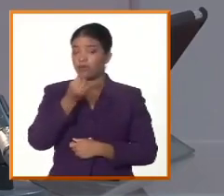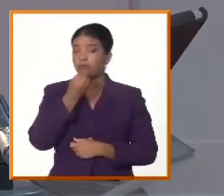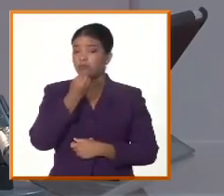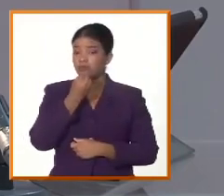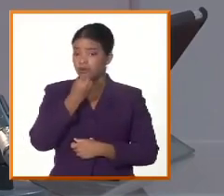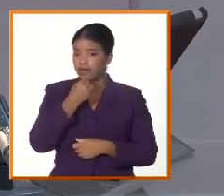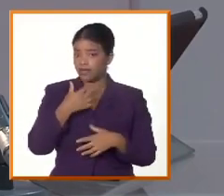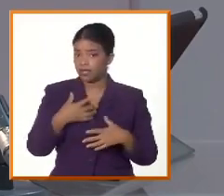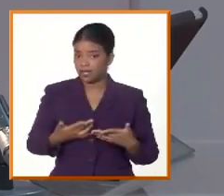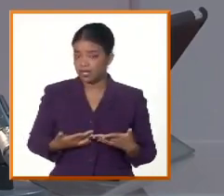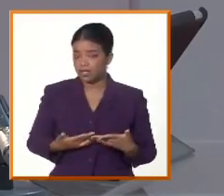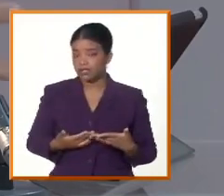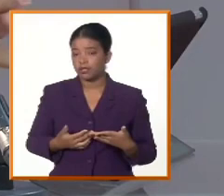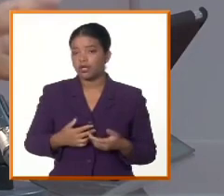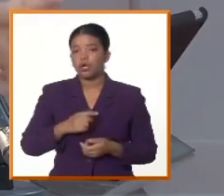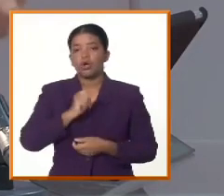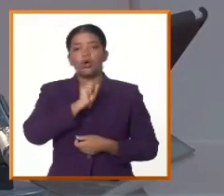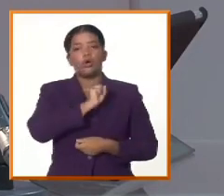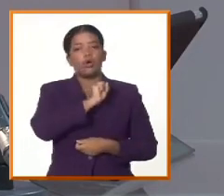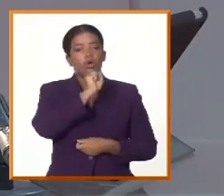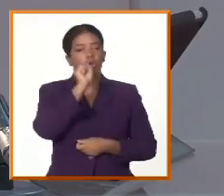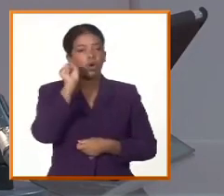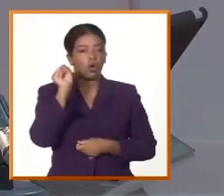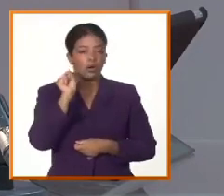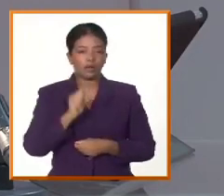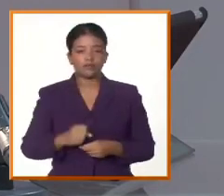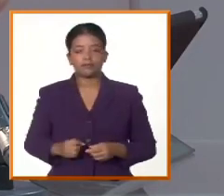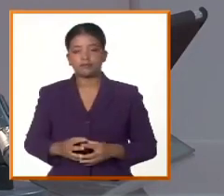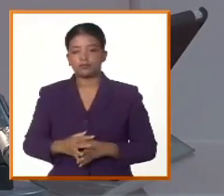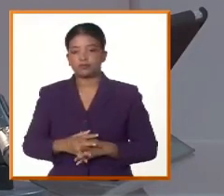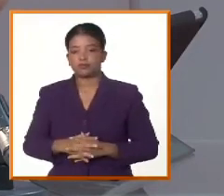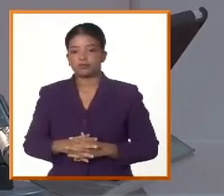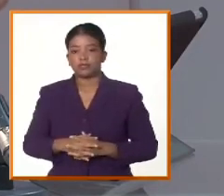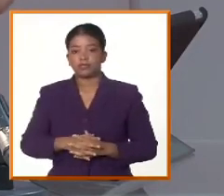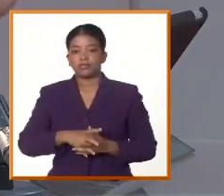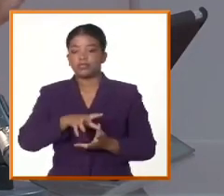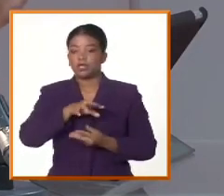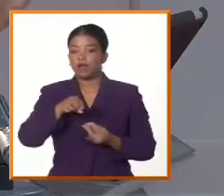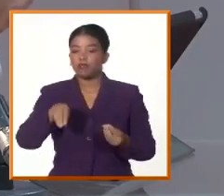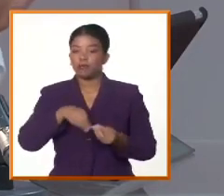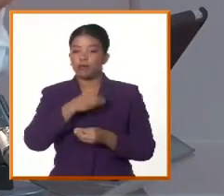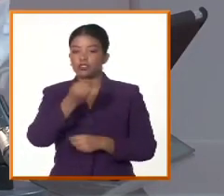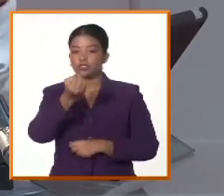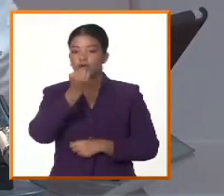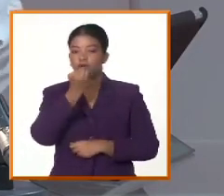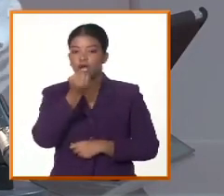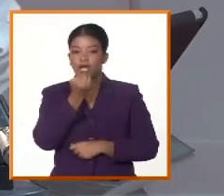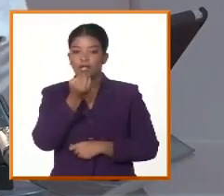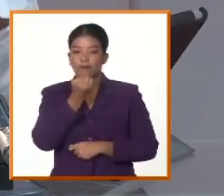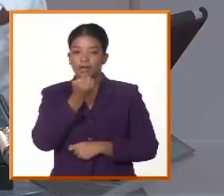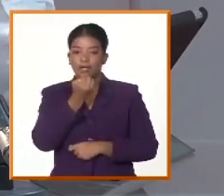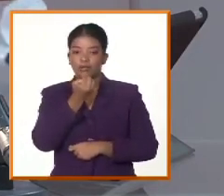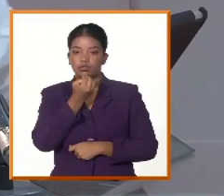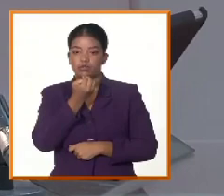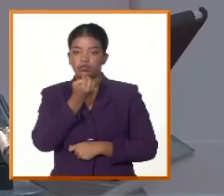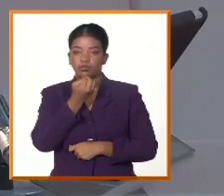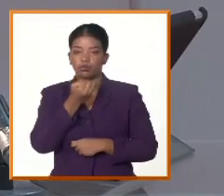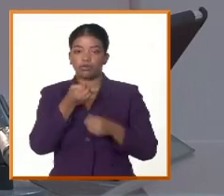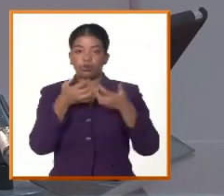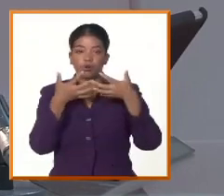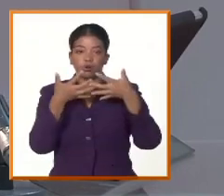lograr de una forma u otra la transformación de esos alimentos en productos terminados